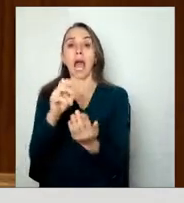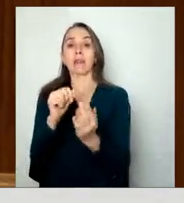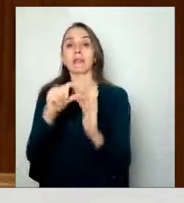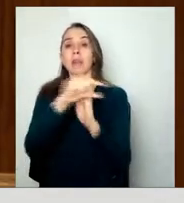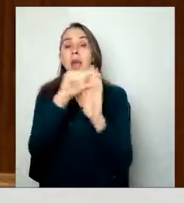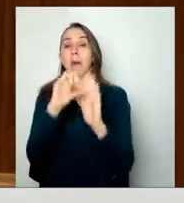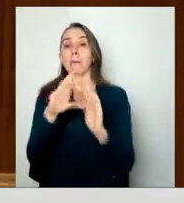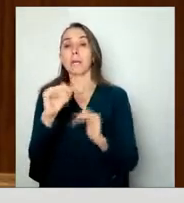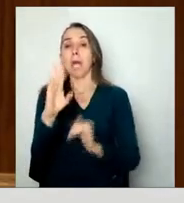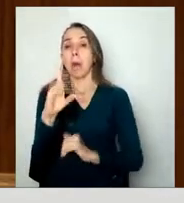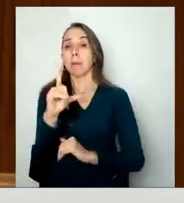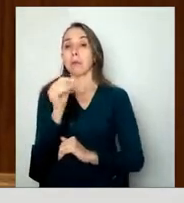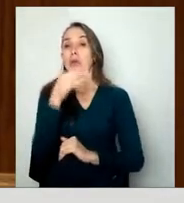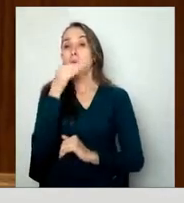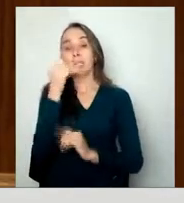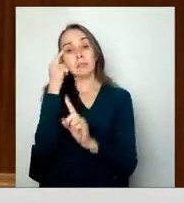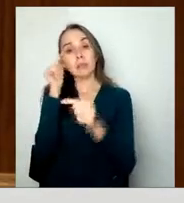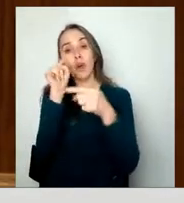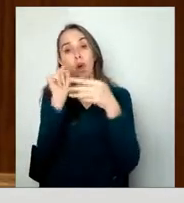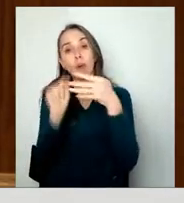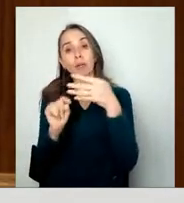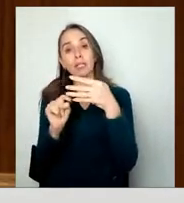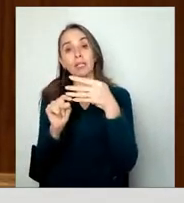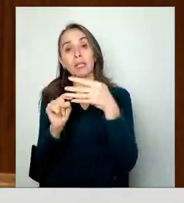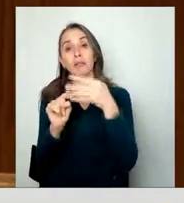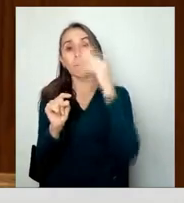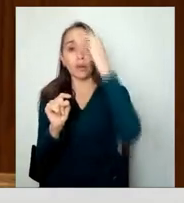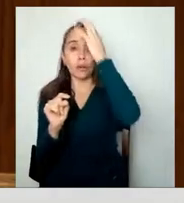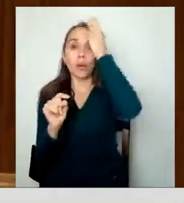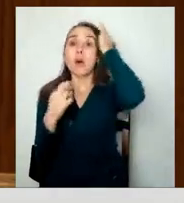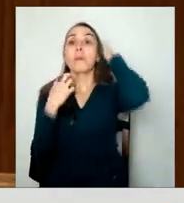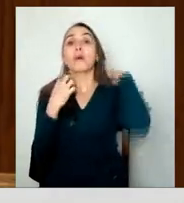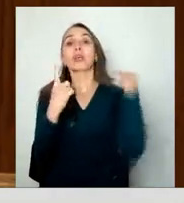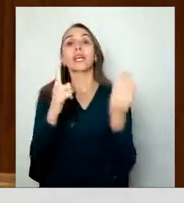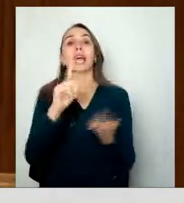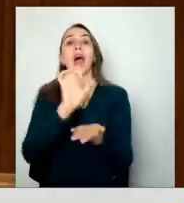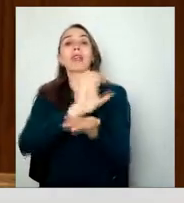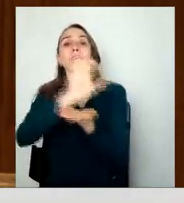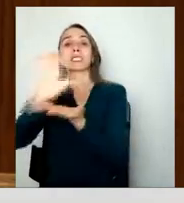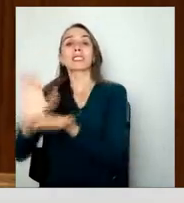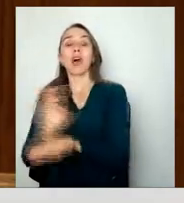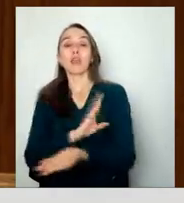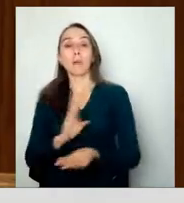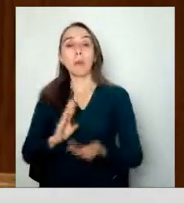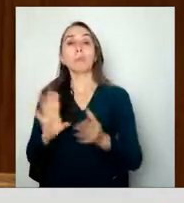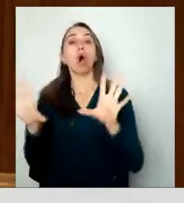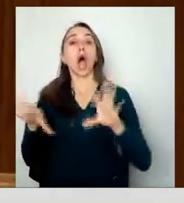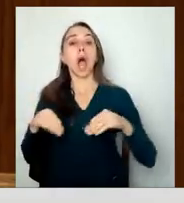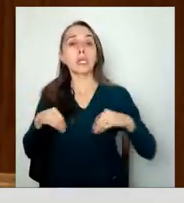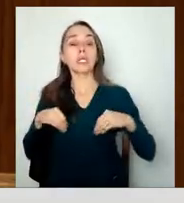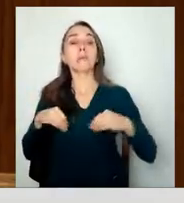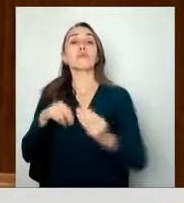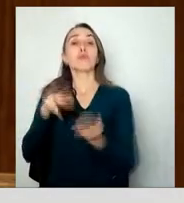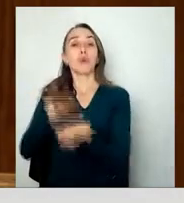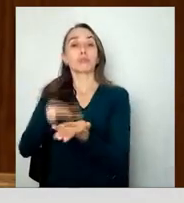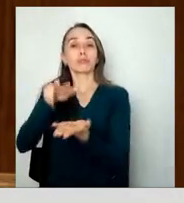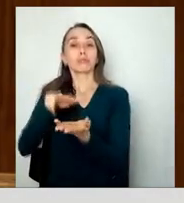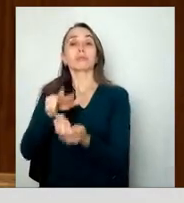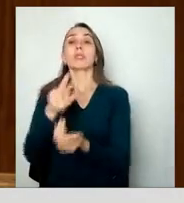se señala los propósitos que aminoraron a las partes adoptarla por y